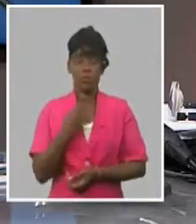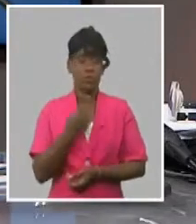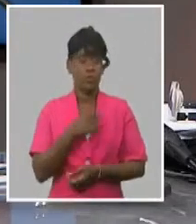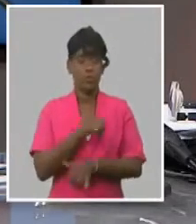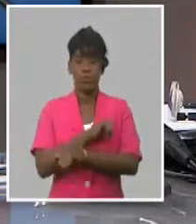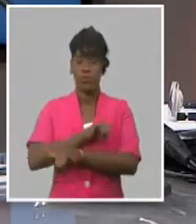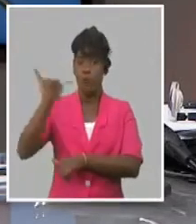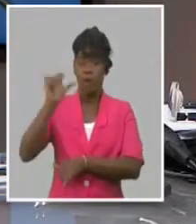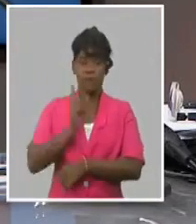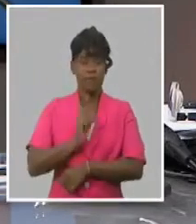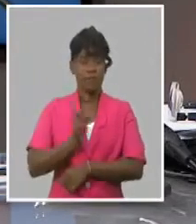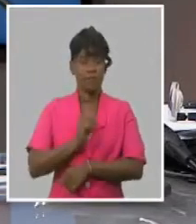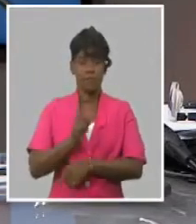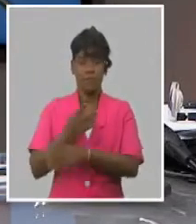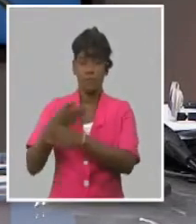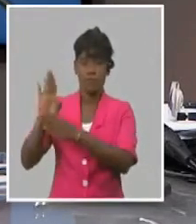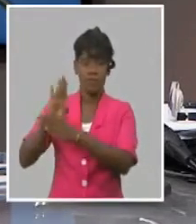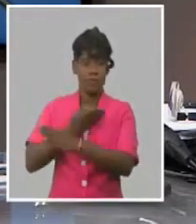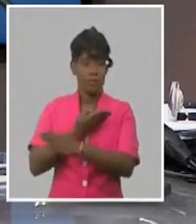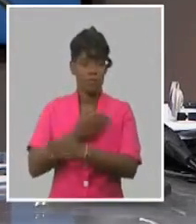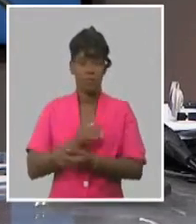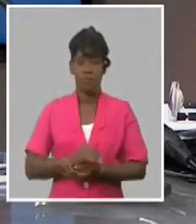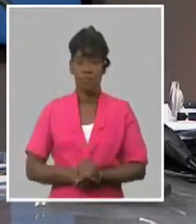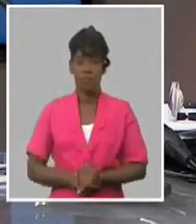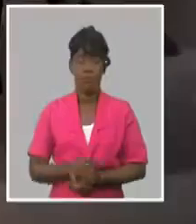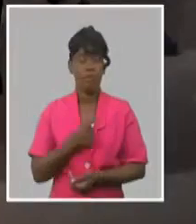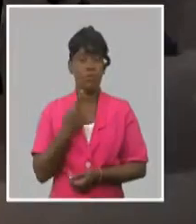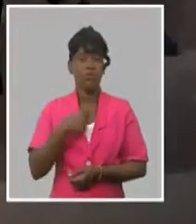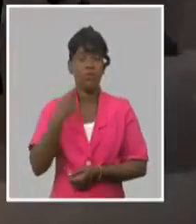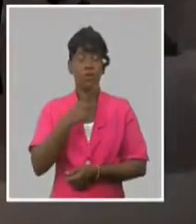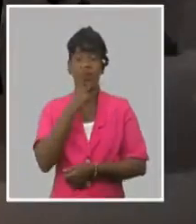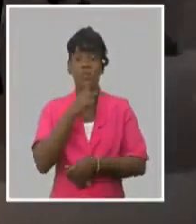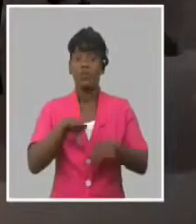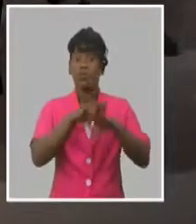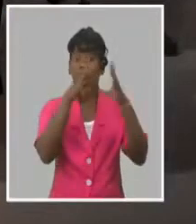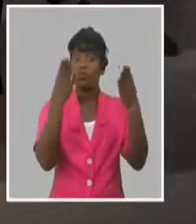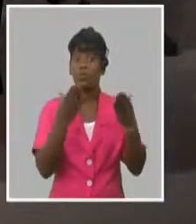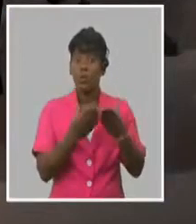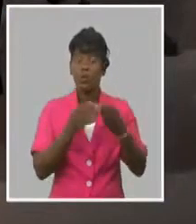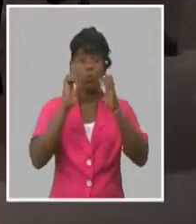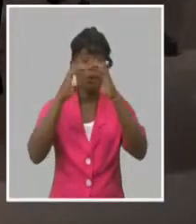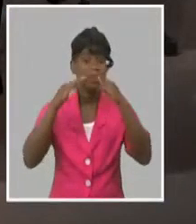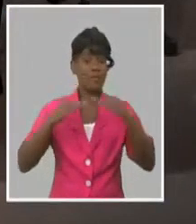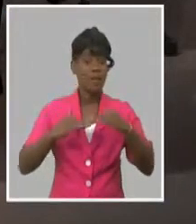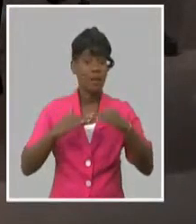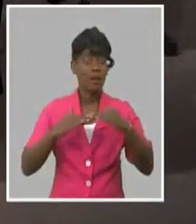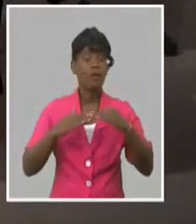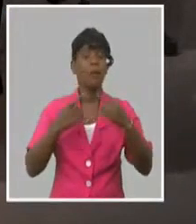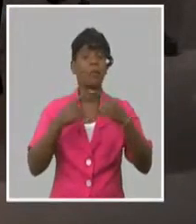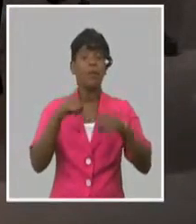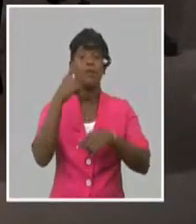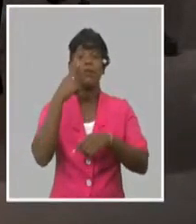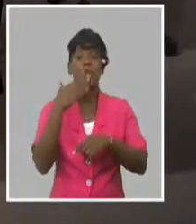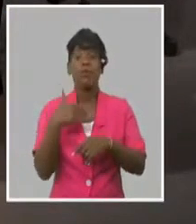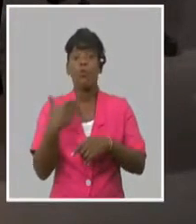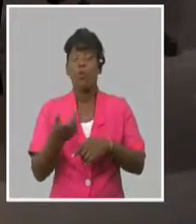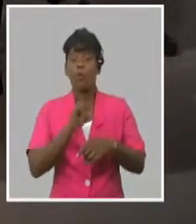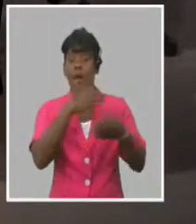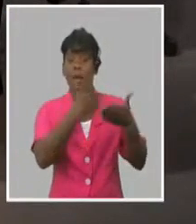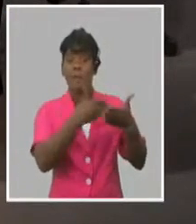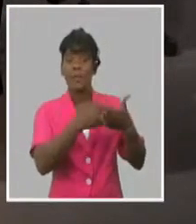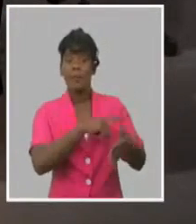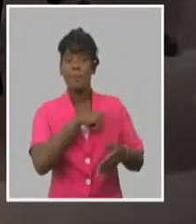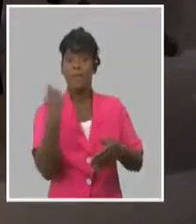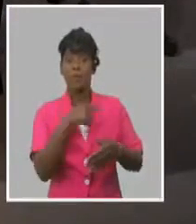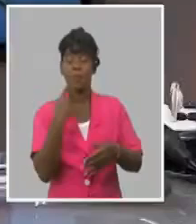fenómeno para nosotros no es una opción. Sin embargo, no podemos estar de por vida subsidiándole pérdidas a las empresas. Es un tema que al final